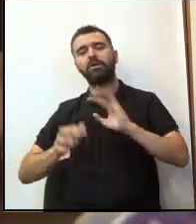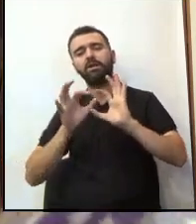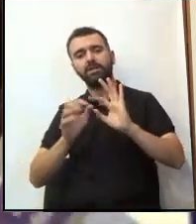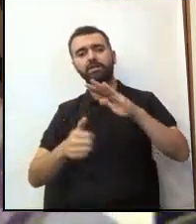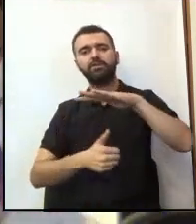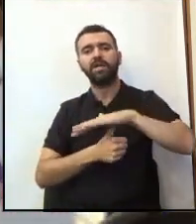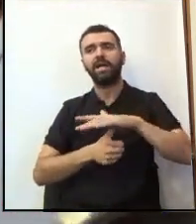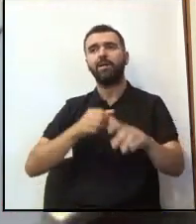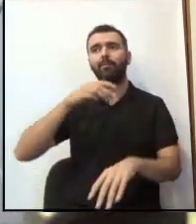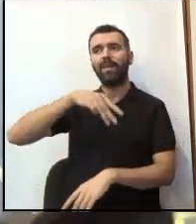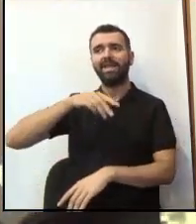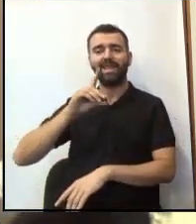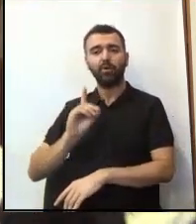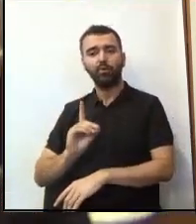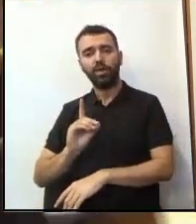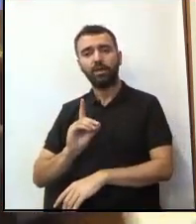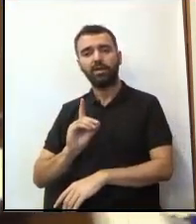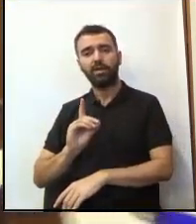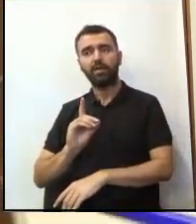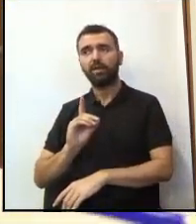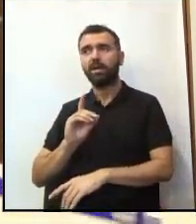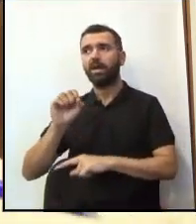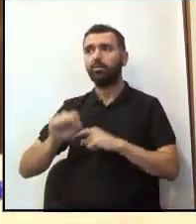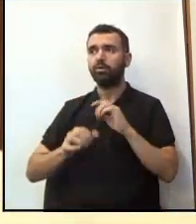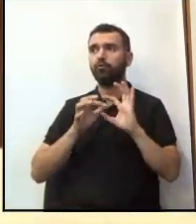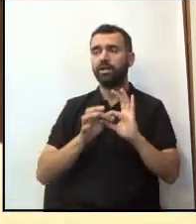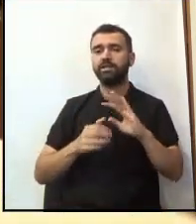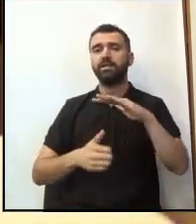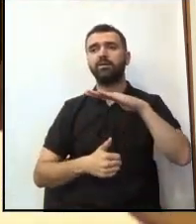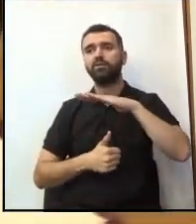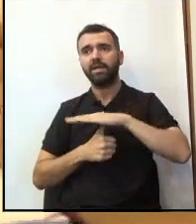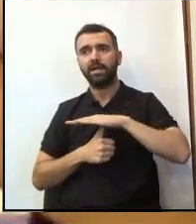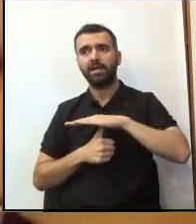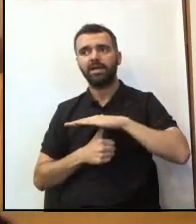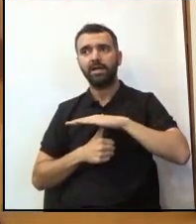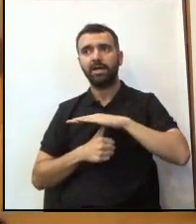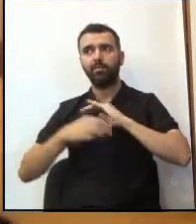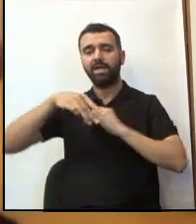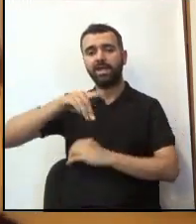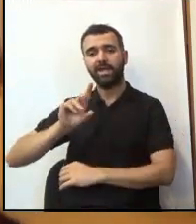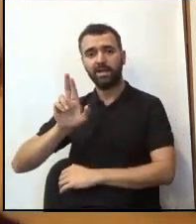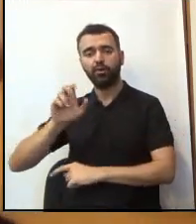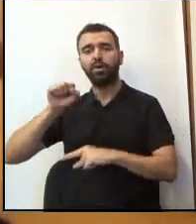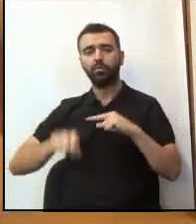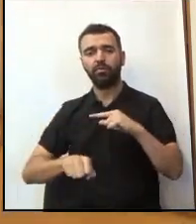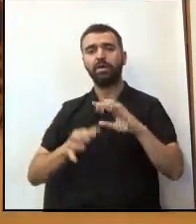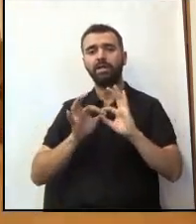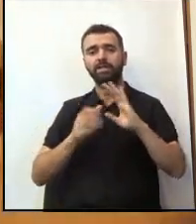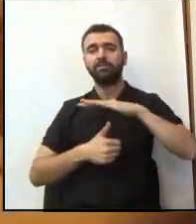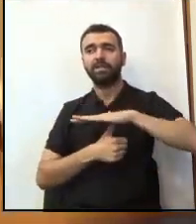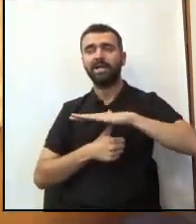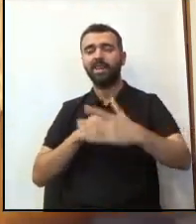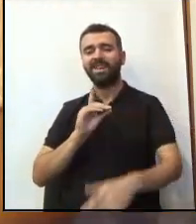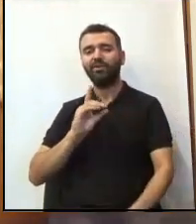Gracias, concejala. Concejala de Cubier. Apruebo, gracias. Gracias. Concejala del Río. Apruebo, gracias. Concejala